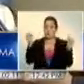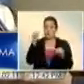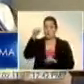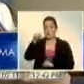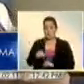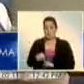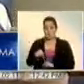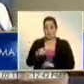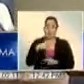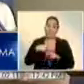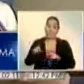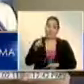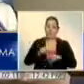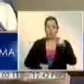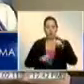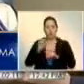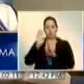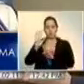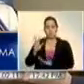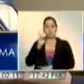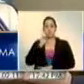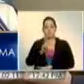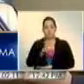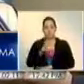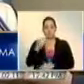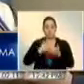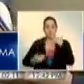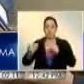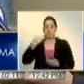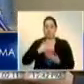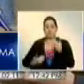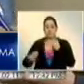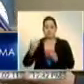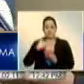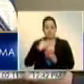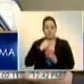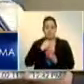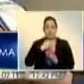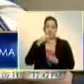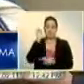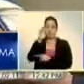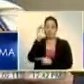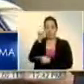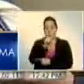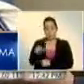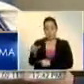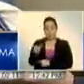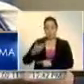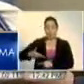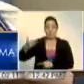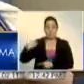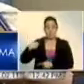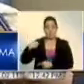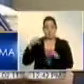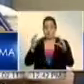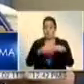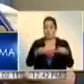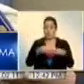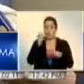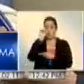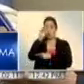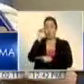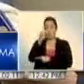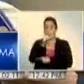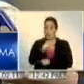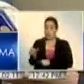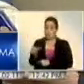Sin embargo, cosas como estas se han visto afectadas por la ausencia de sesión la semana pasada. Si este grupo parlamentario hubiera sesionado la